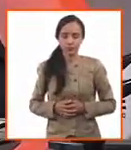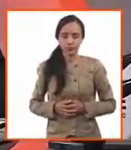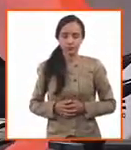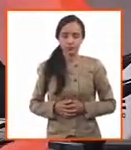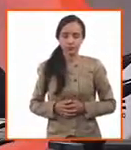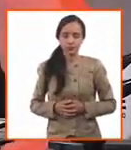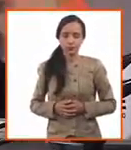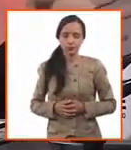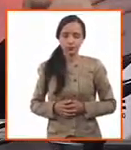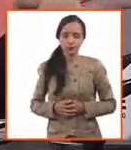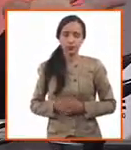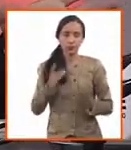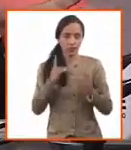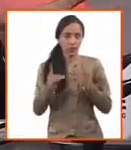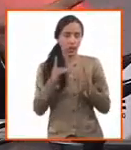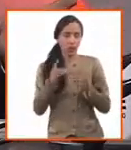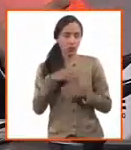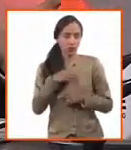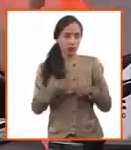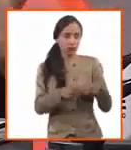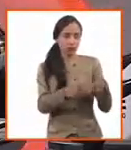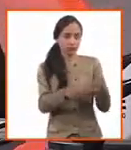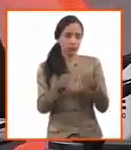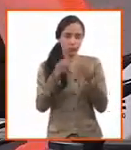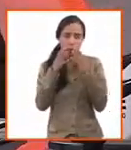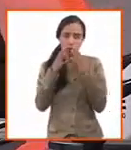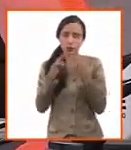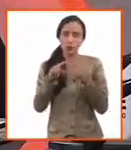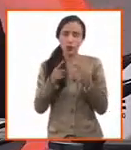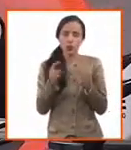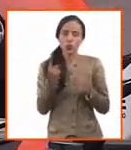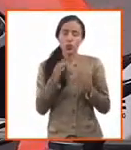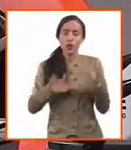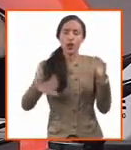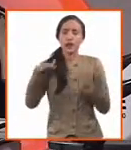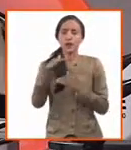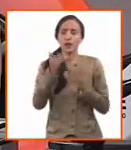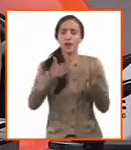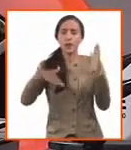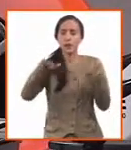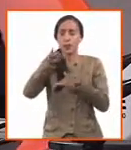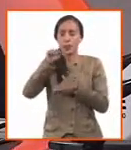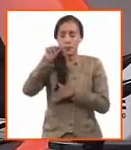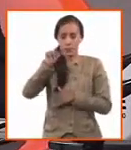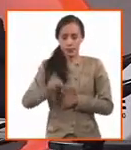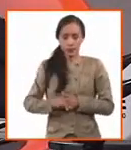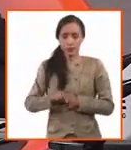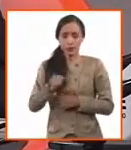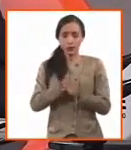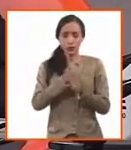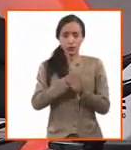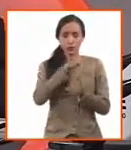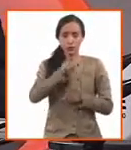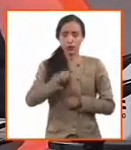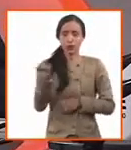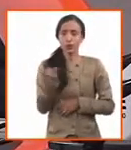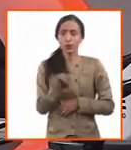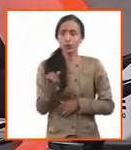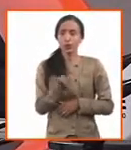tuvo expresiones interesantísimas, porque no solo fue a nivel del ministro con sus obreros, con sus gente, sino que